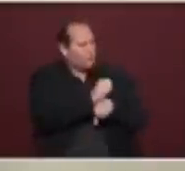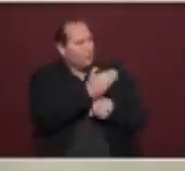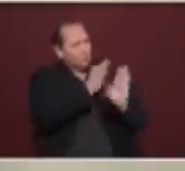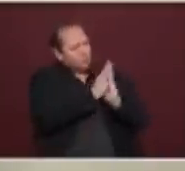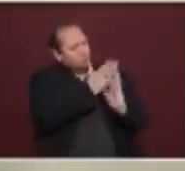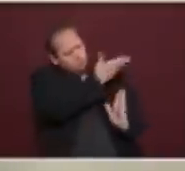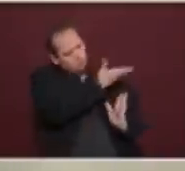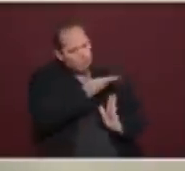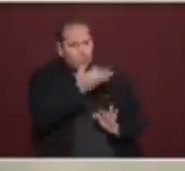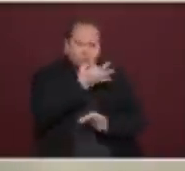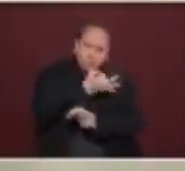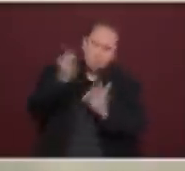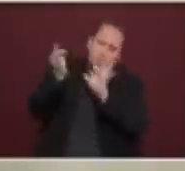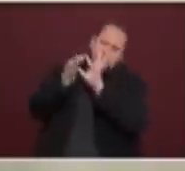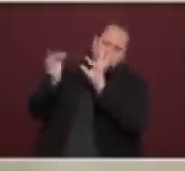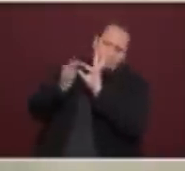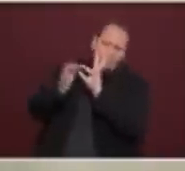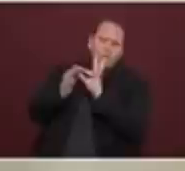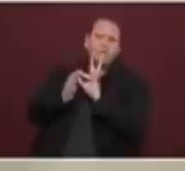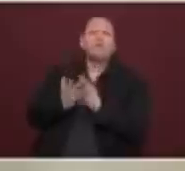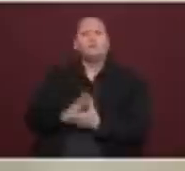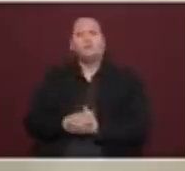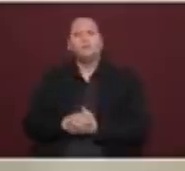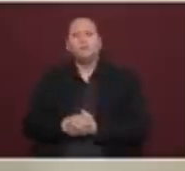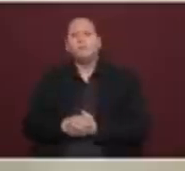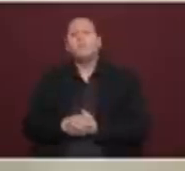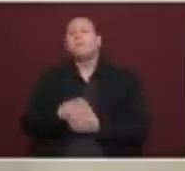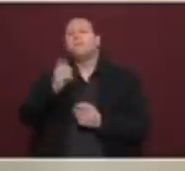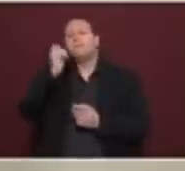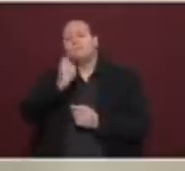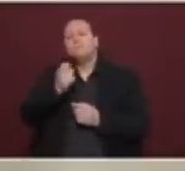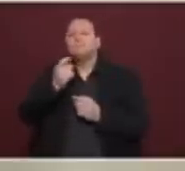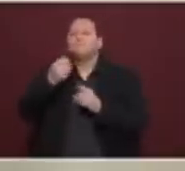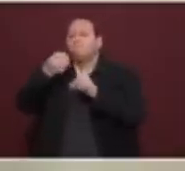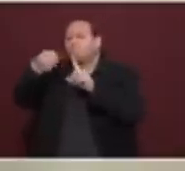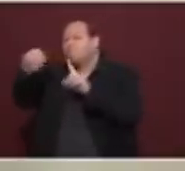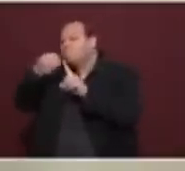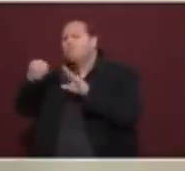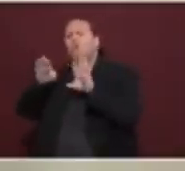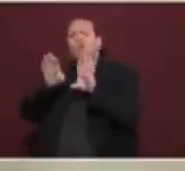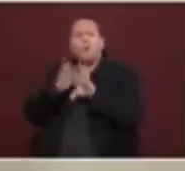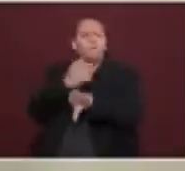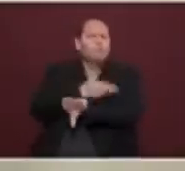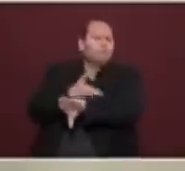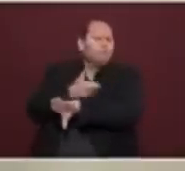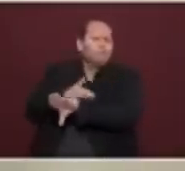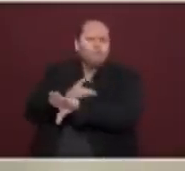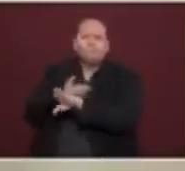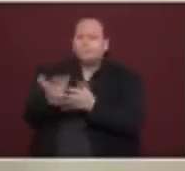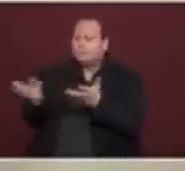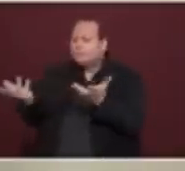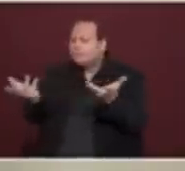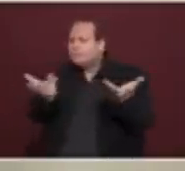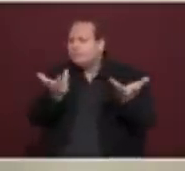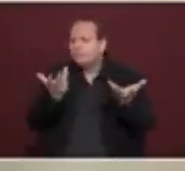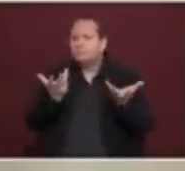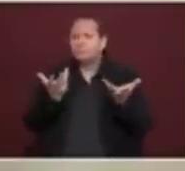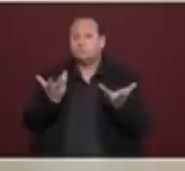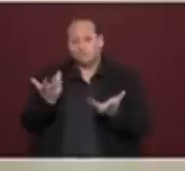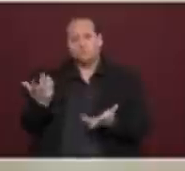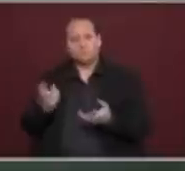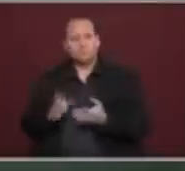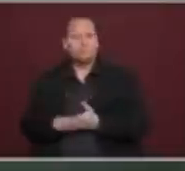nos informe sobre este plan sobre este operativo que se aplicó